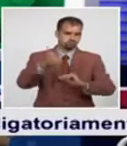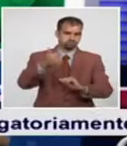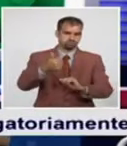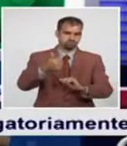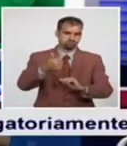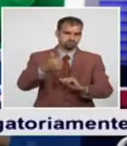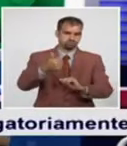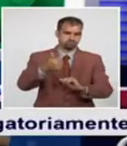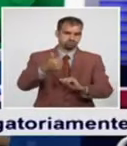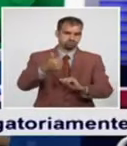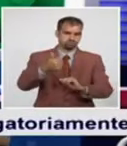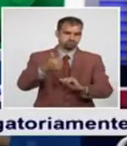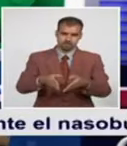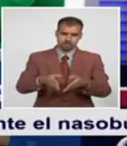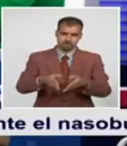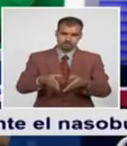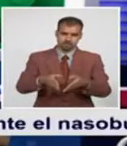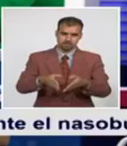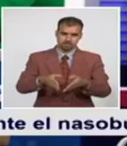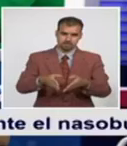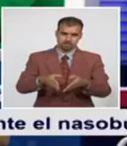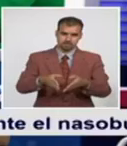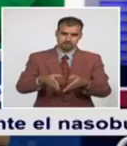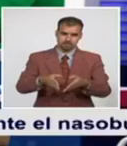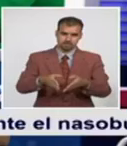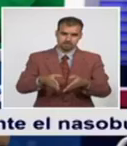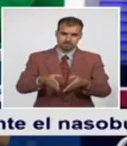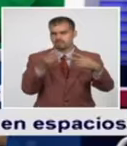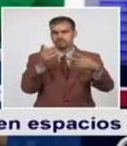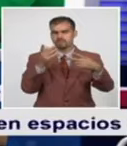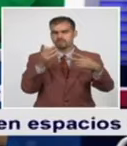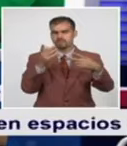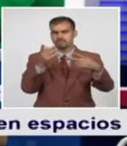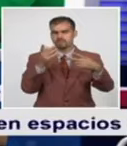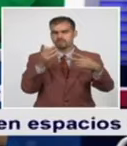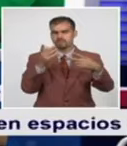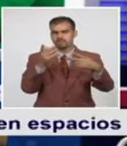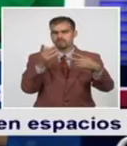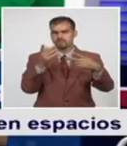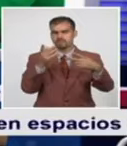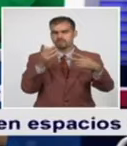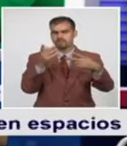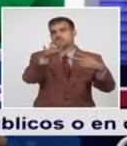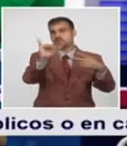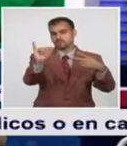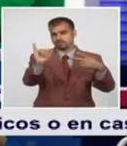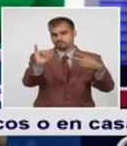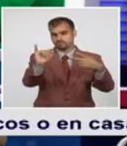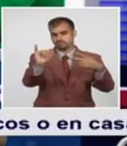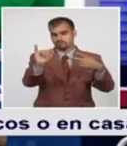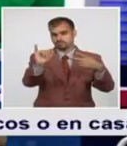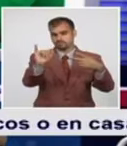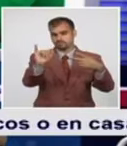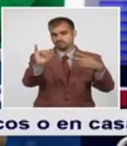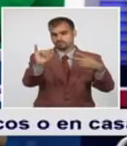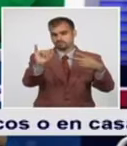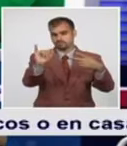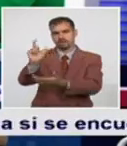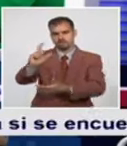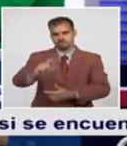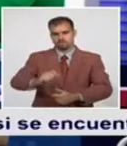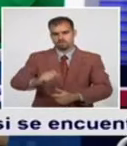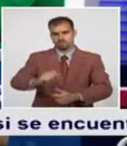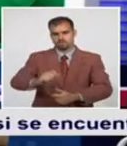fallece. Una paciente joven, relativamente 56 años, también del municipio de Camagüey, que sí agrupaba un grupo